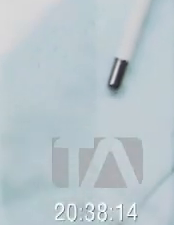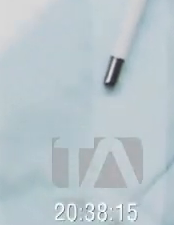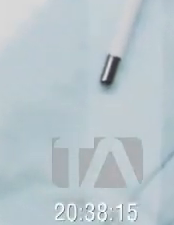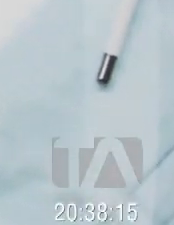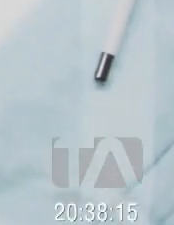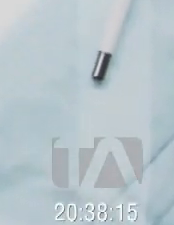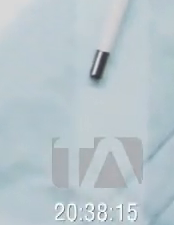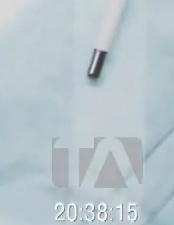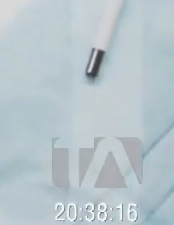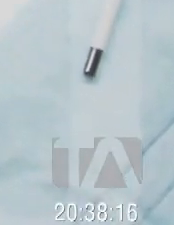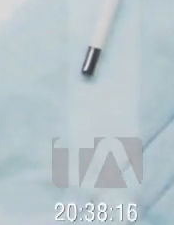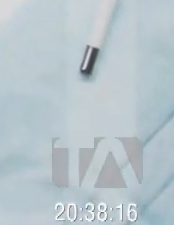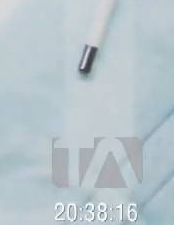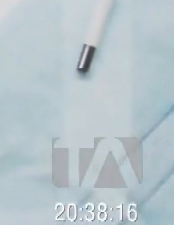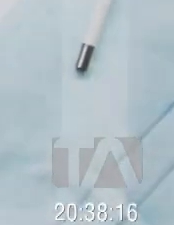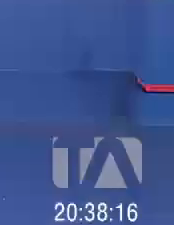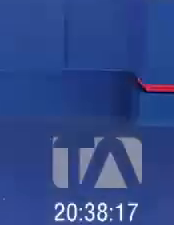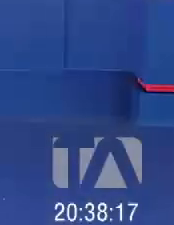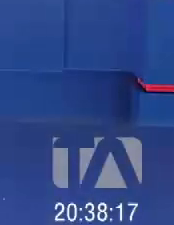Por tu salud.